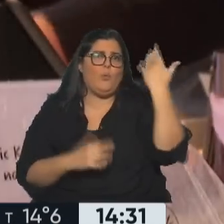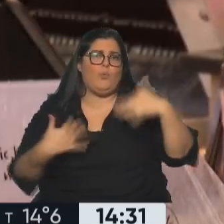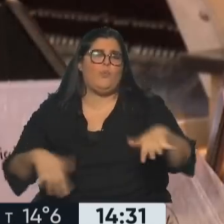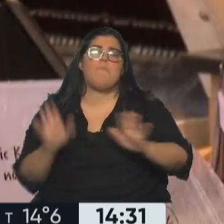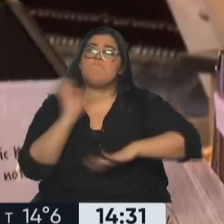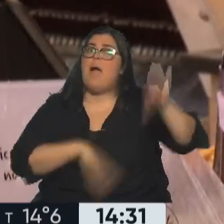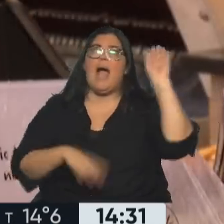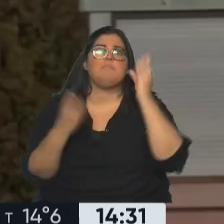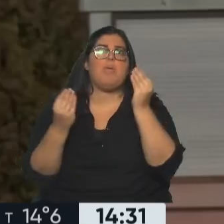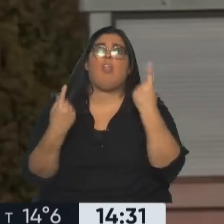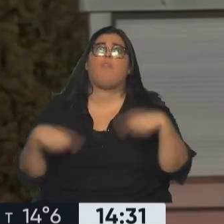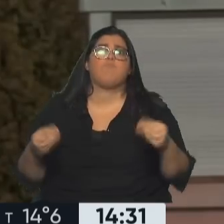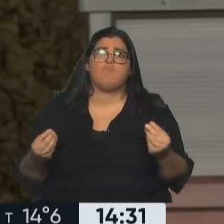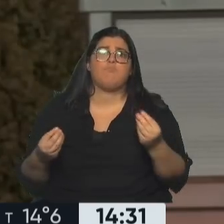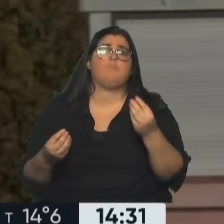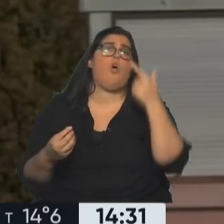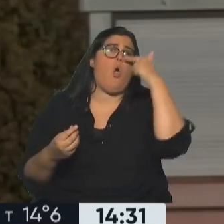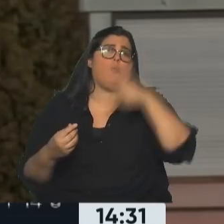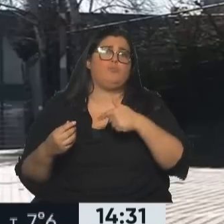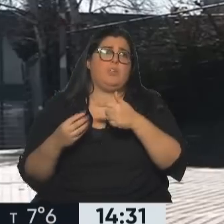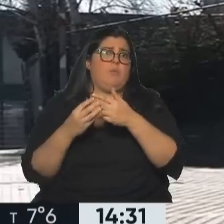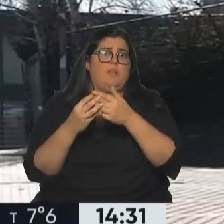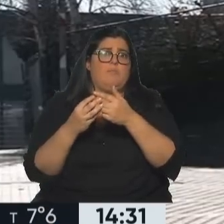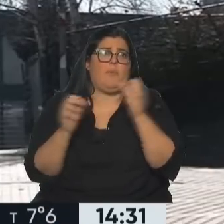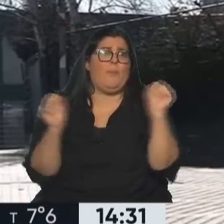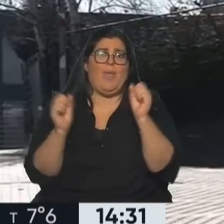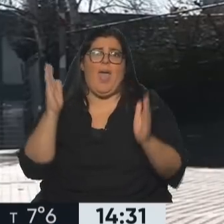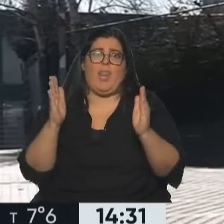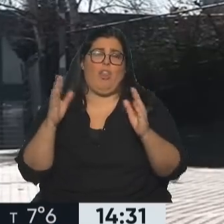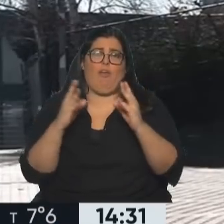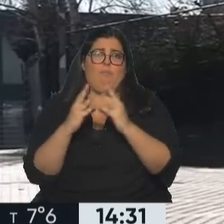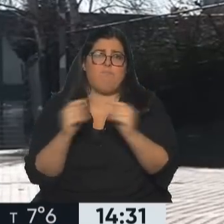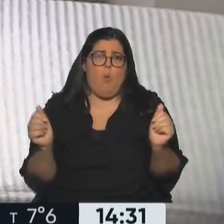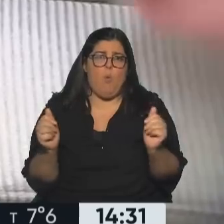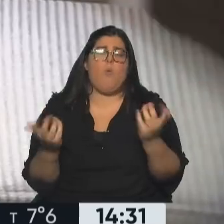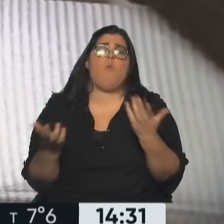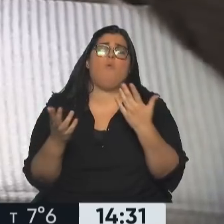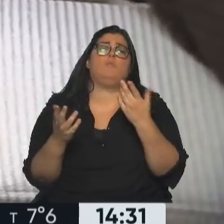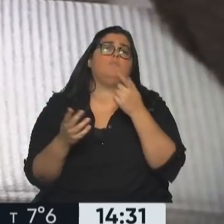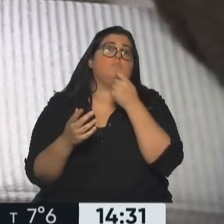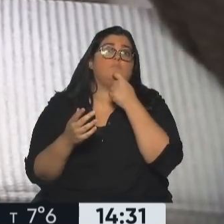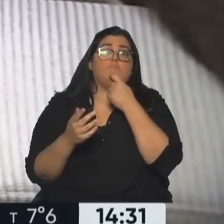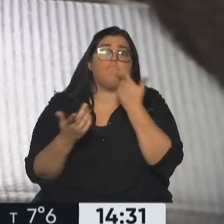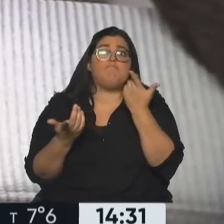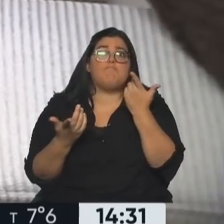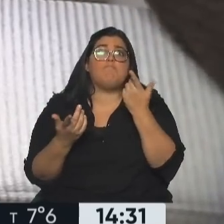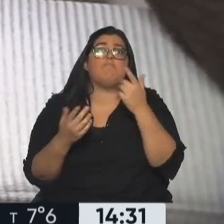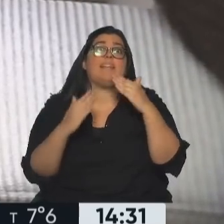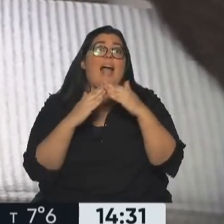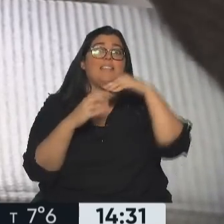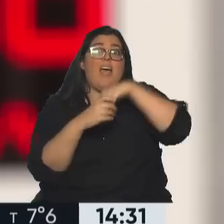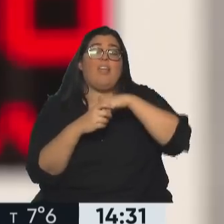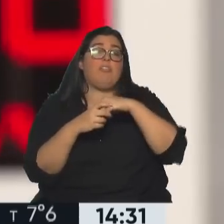más temido, la escasez de combustibles en invierno, que aún, si en el mejor de los casos no se experimenta a nivel